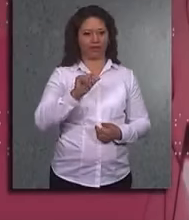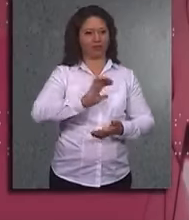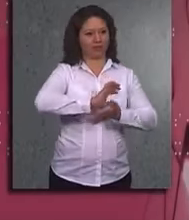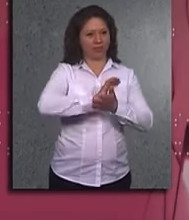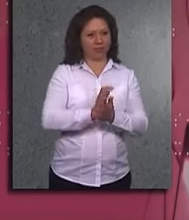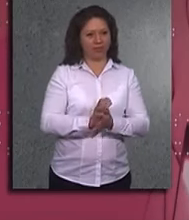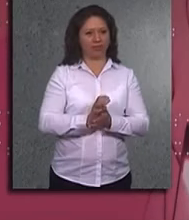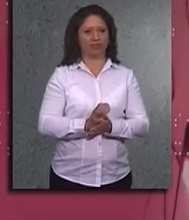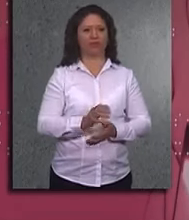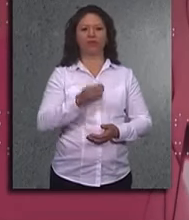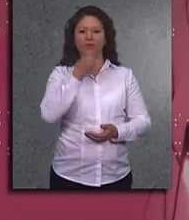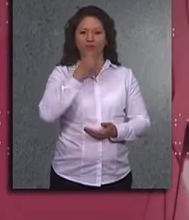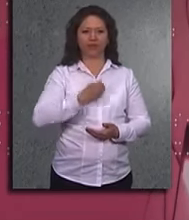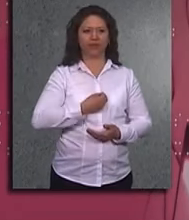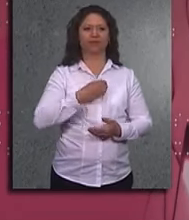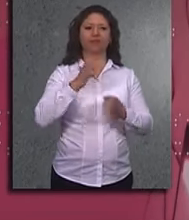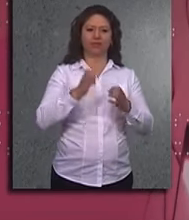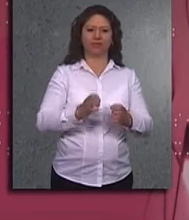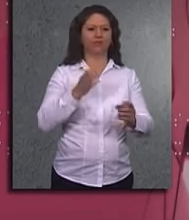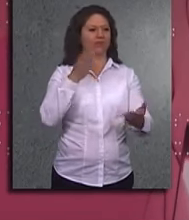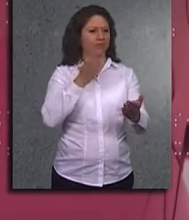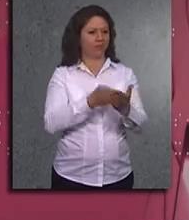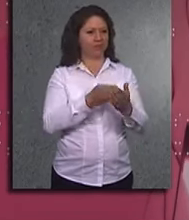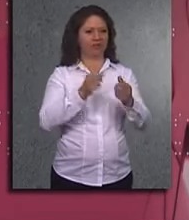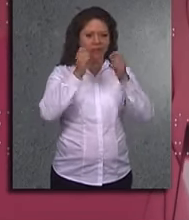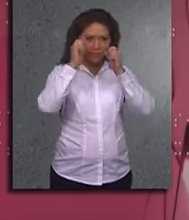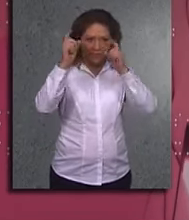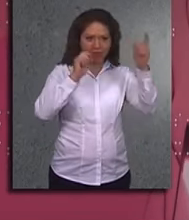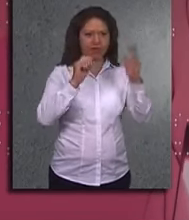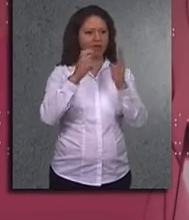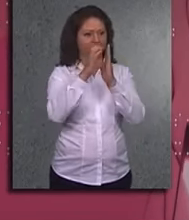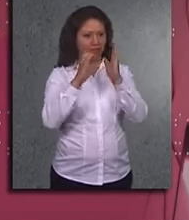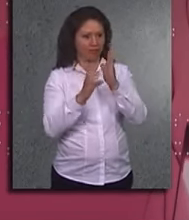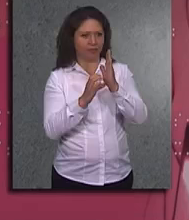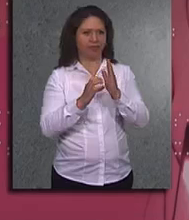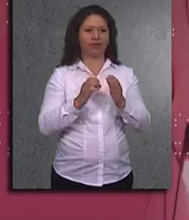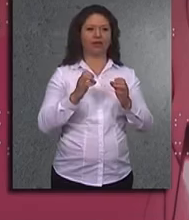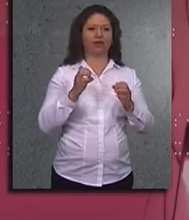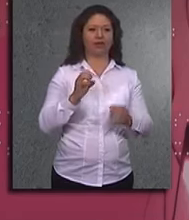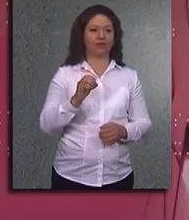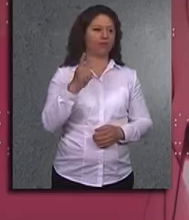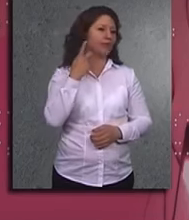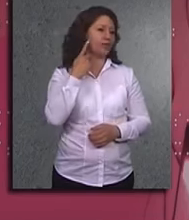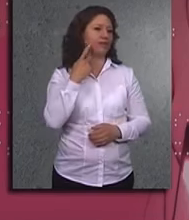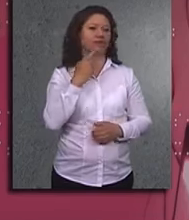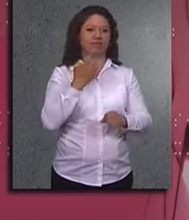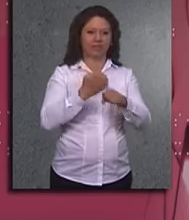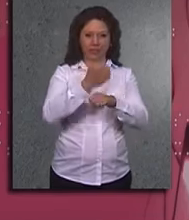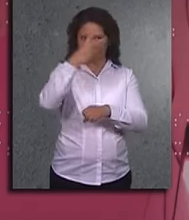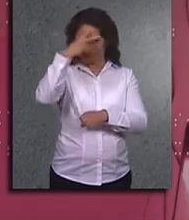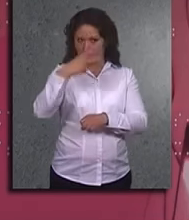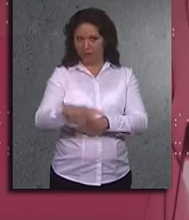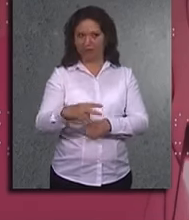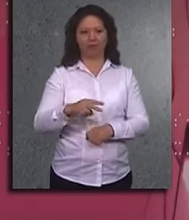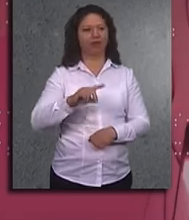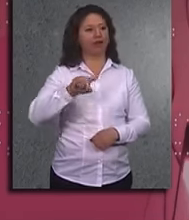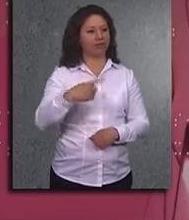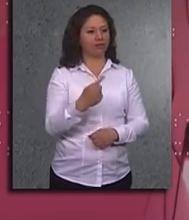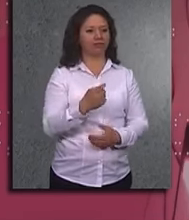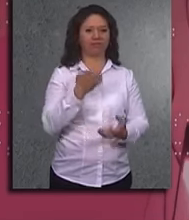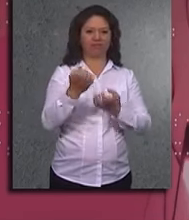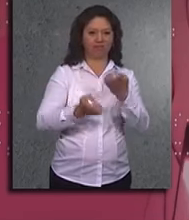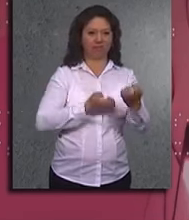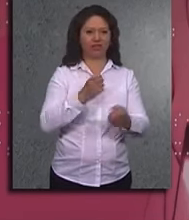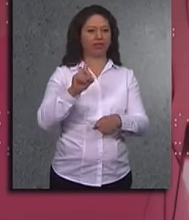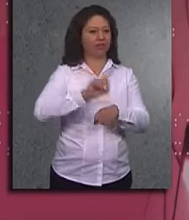La discriminación, aunque está prohibida de manera expresa en la Constitución Política de los Estados Unidos Mexicanos, es